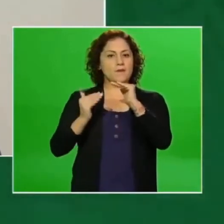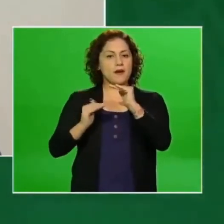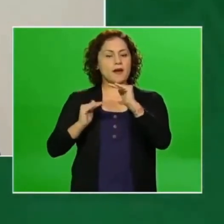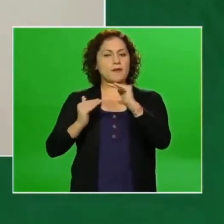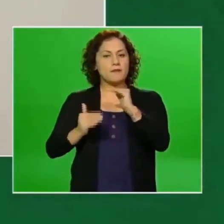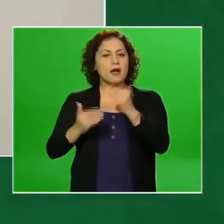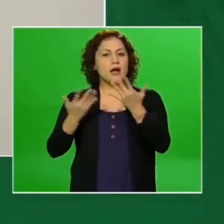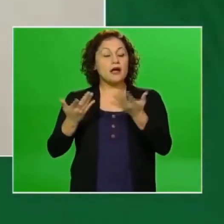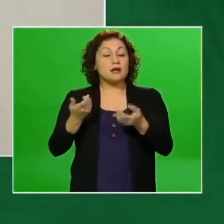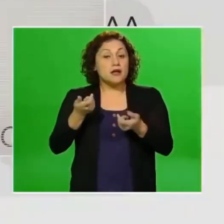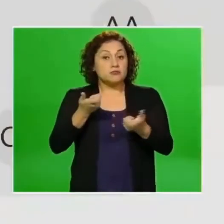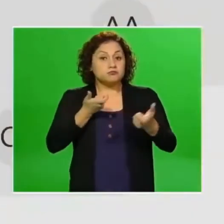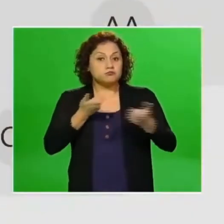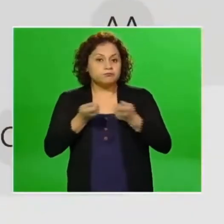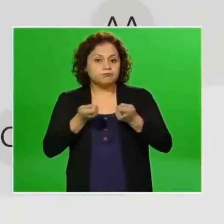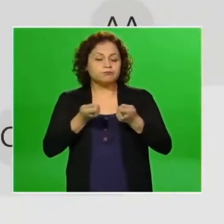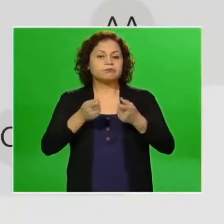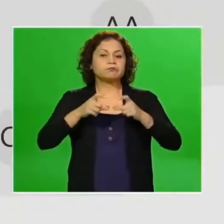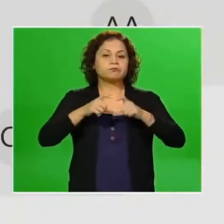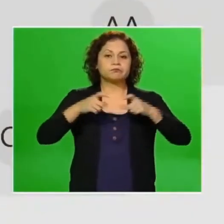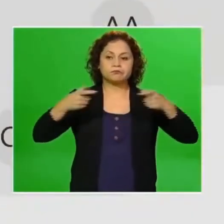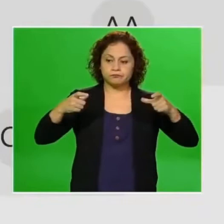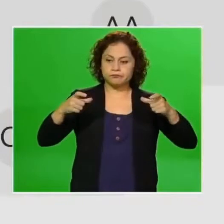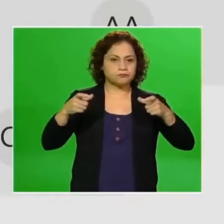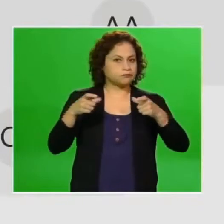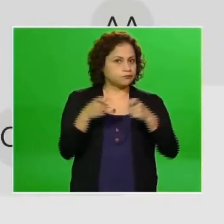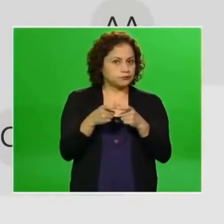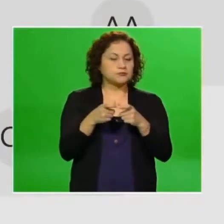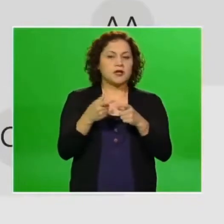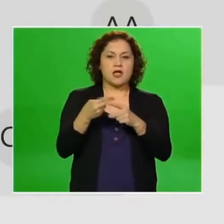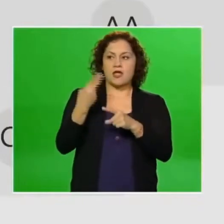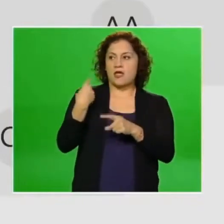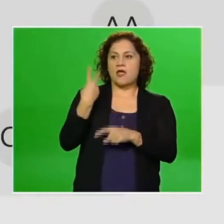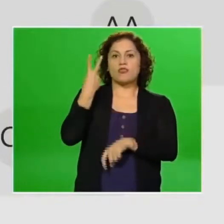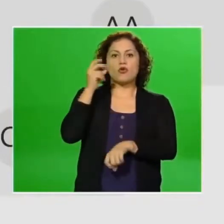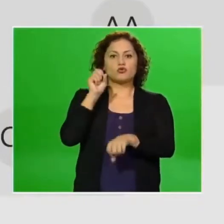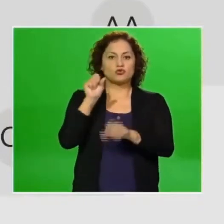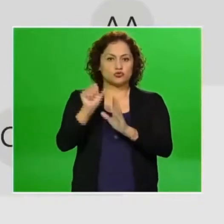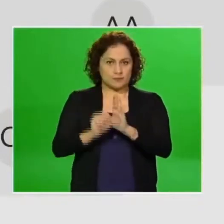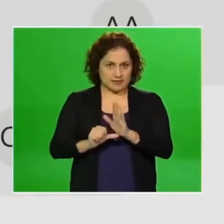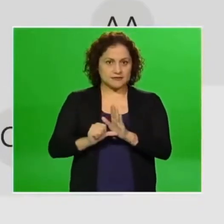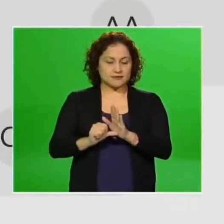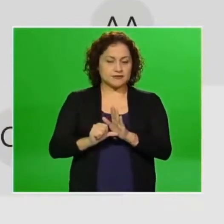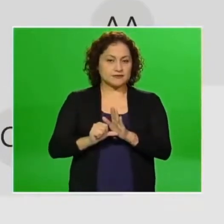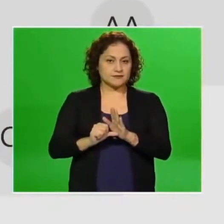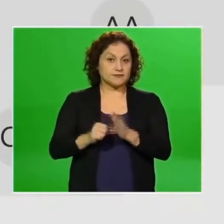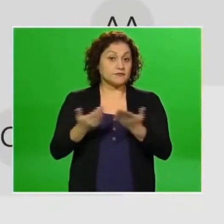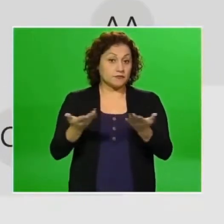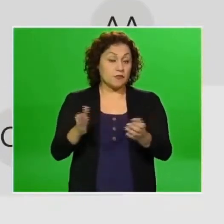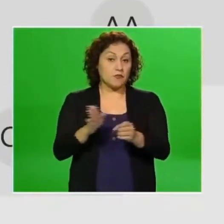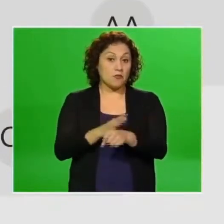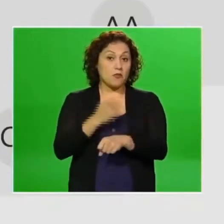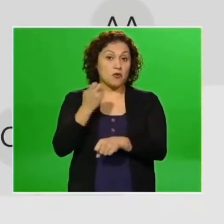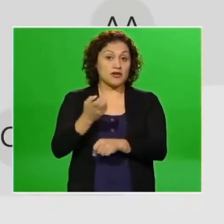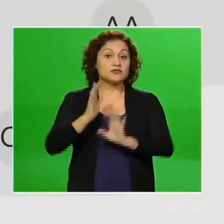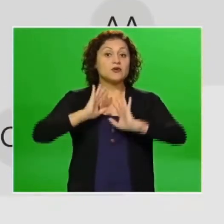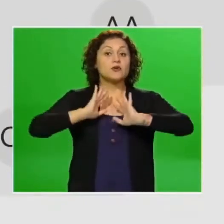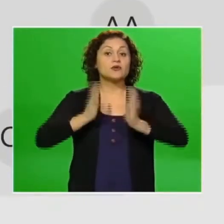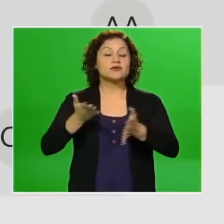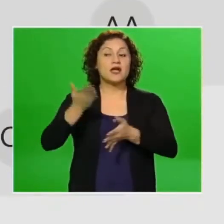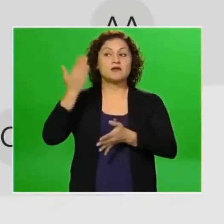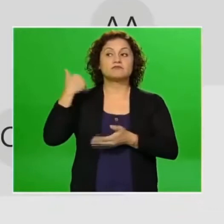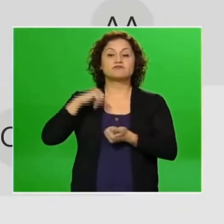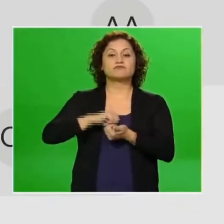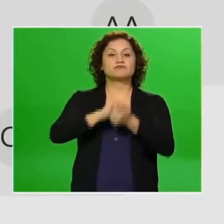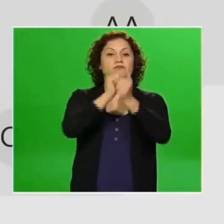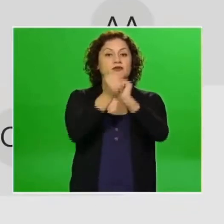epidemia muy marcado, sobre todo en los últimos 2 meses. Eso fue lo que le permitió en el ciclo pasado pasar al color amarillo a